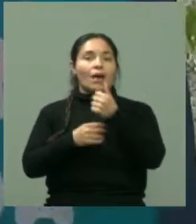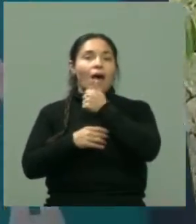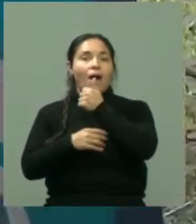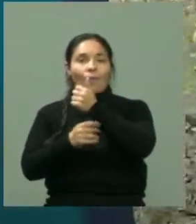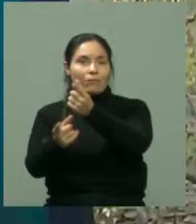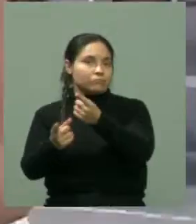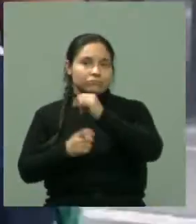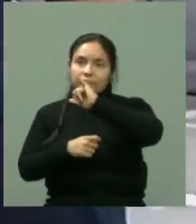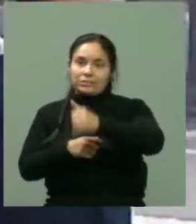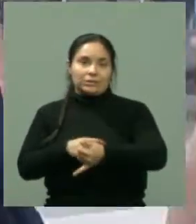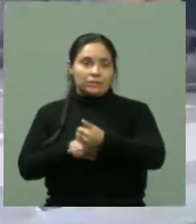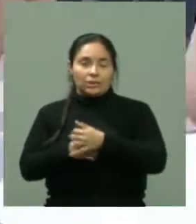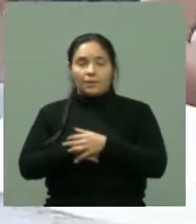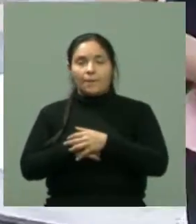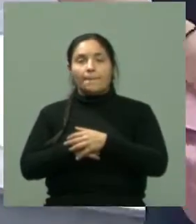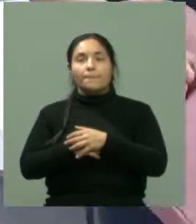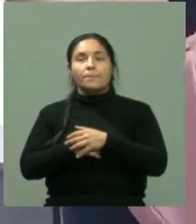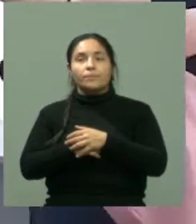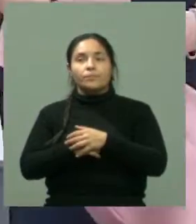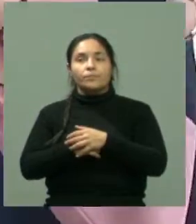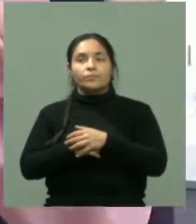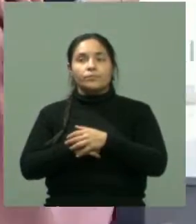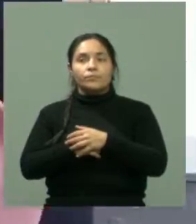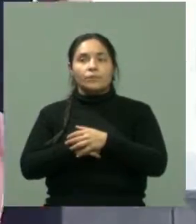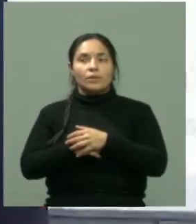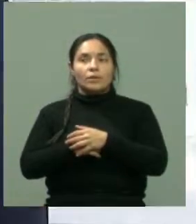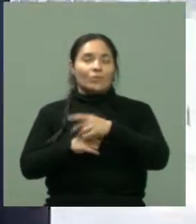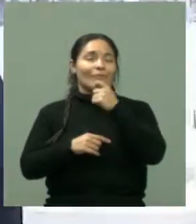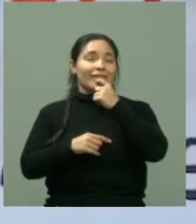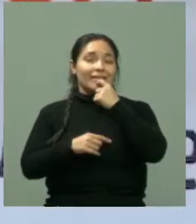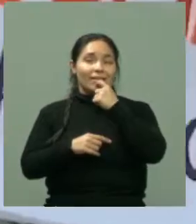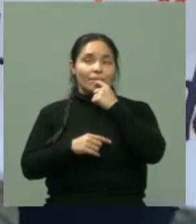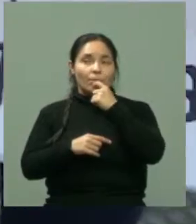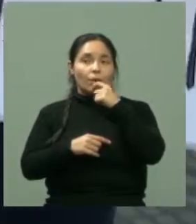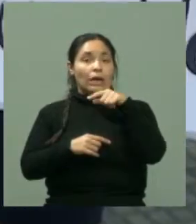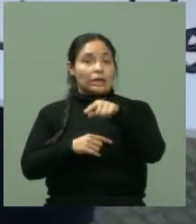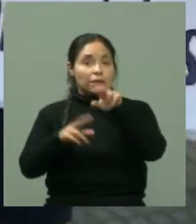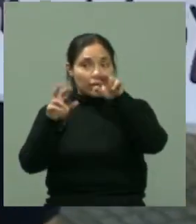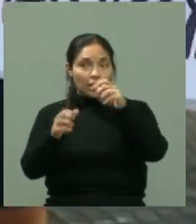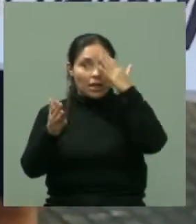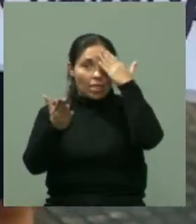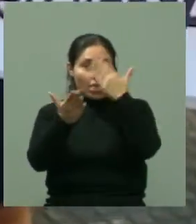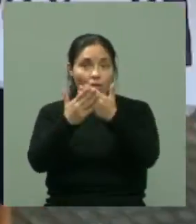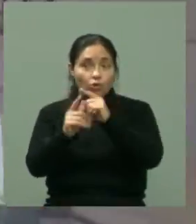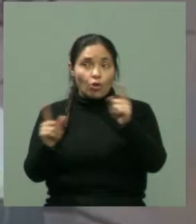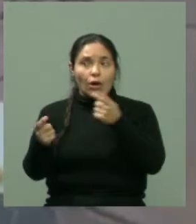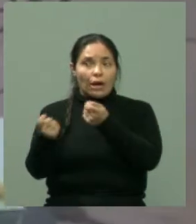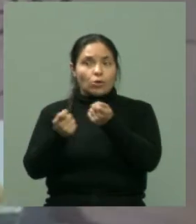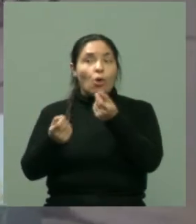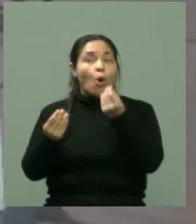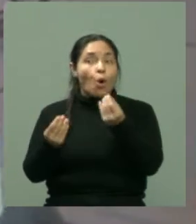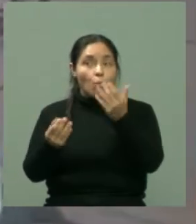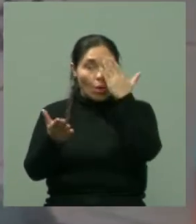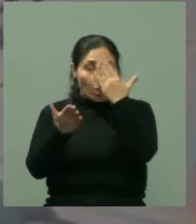como dije antes, y no enfrentarlo o ver cómo se puede llevar a cabo es